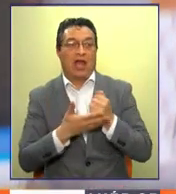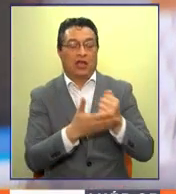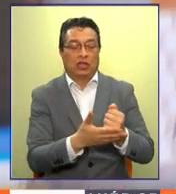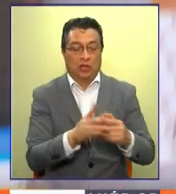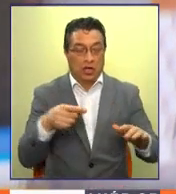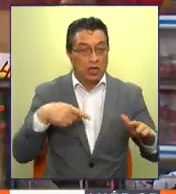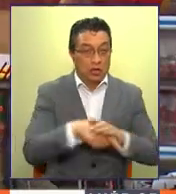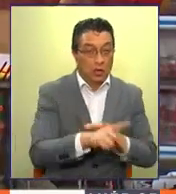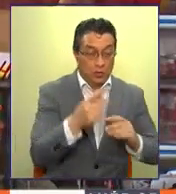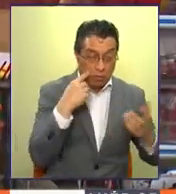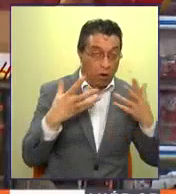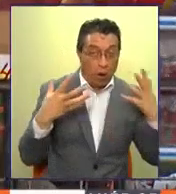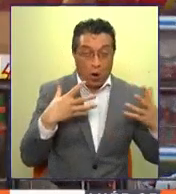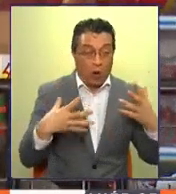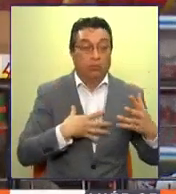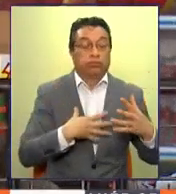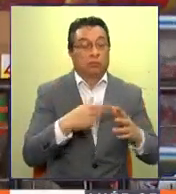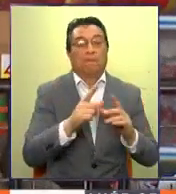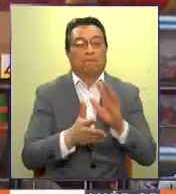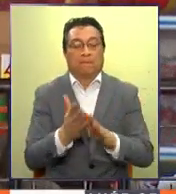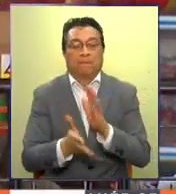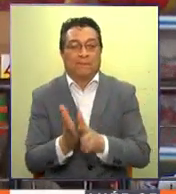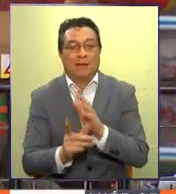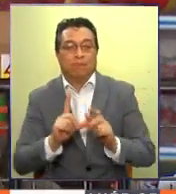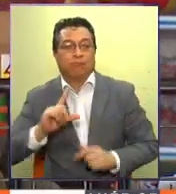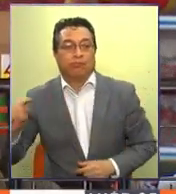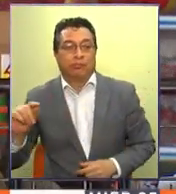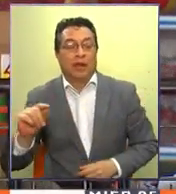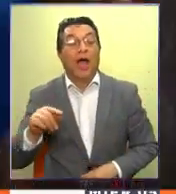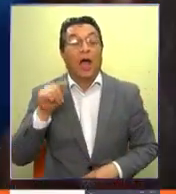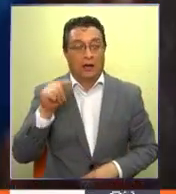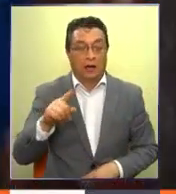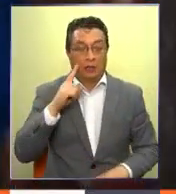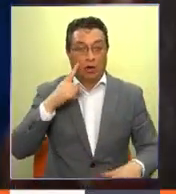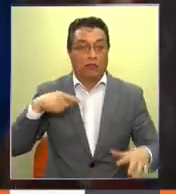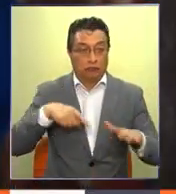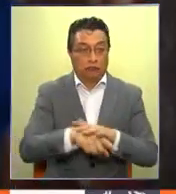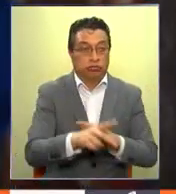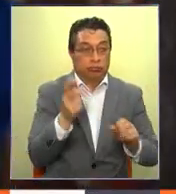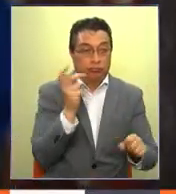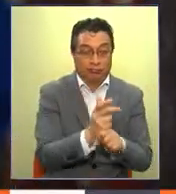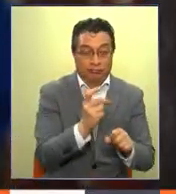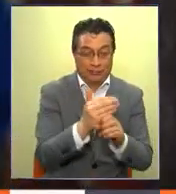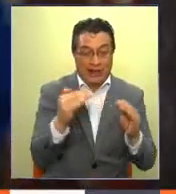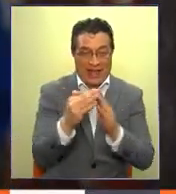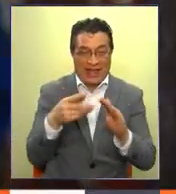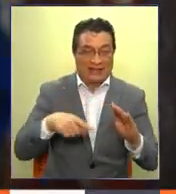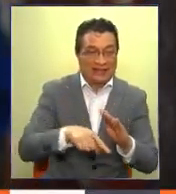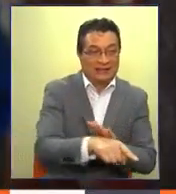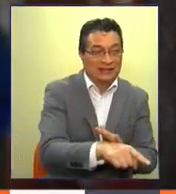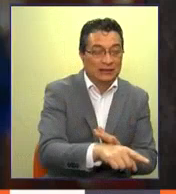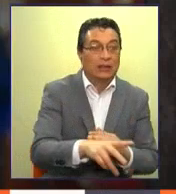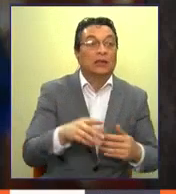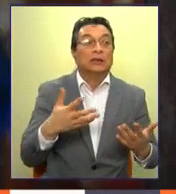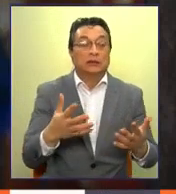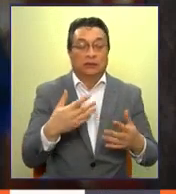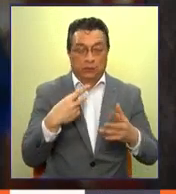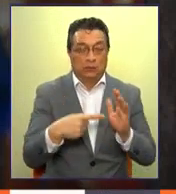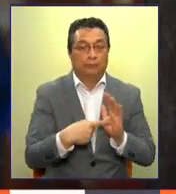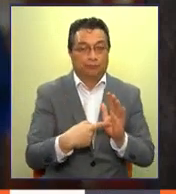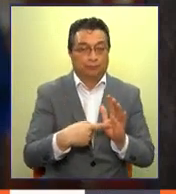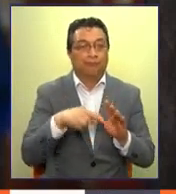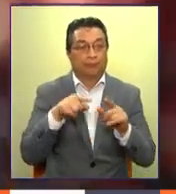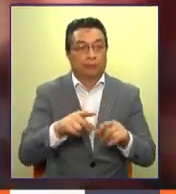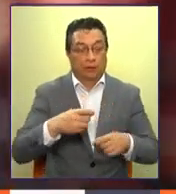de los afectados, porque hasta allá los asaltantes también entraron. Vuelta a la dinámica de los hechos, la que demostrará que en ningún caso